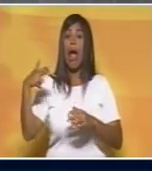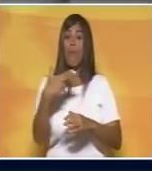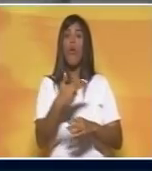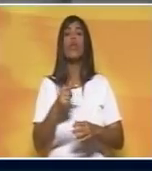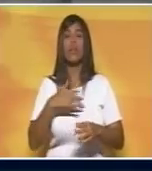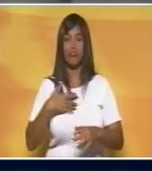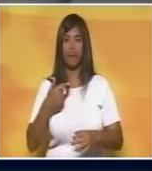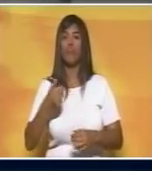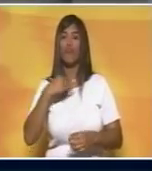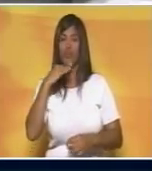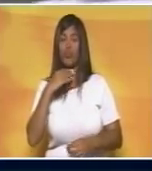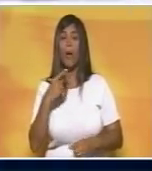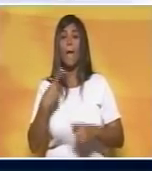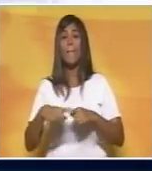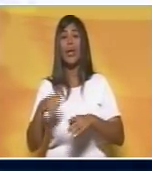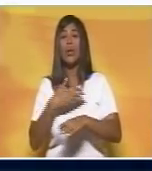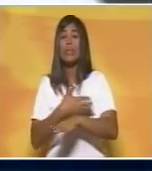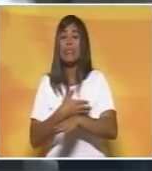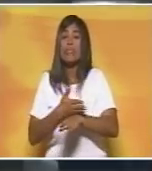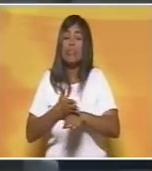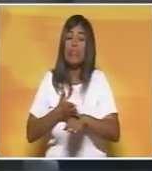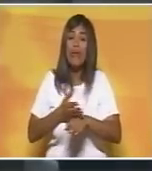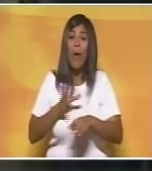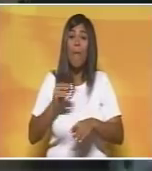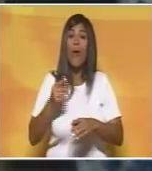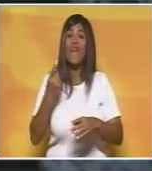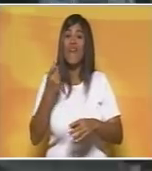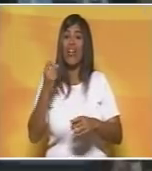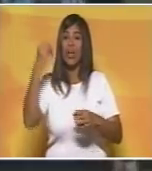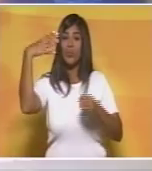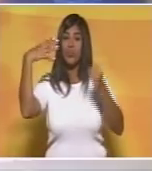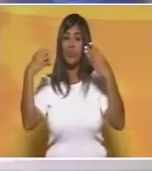mantuvieron activos, pero con demora por la carencia de señalización.